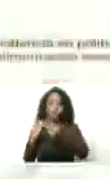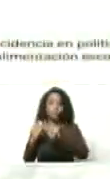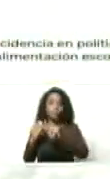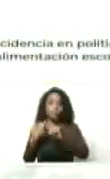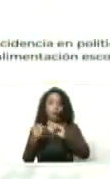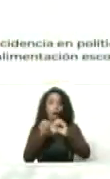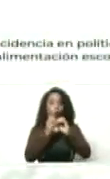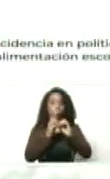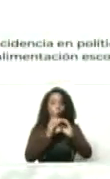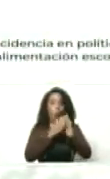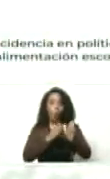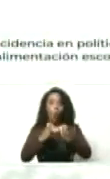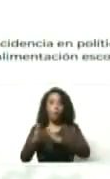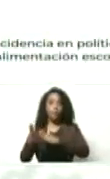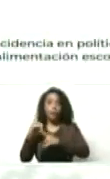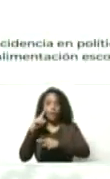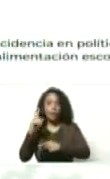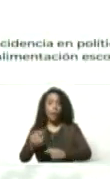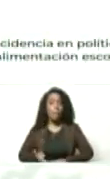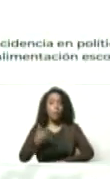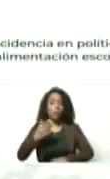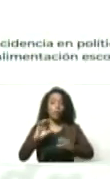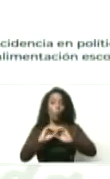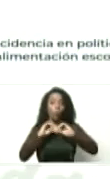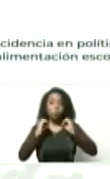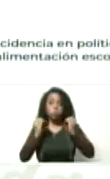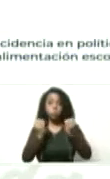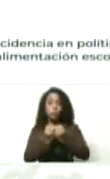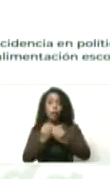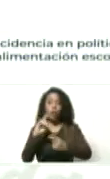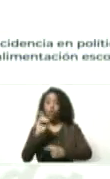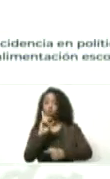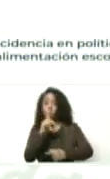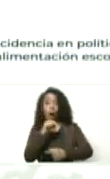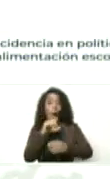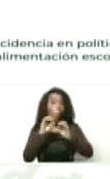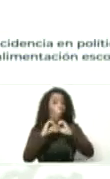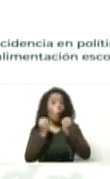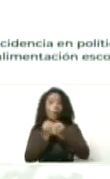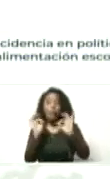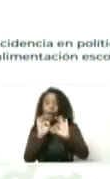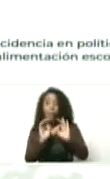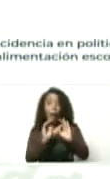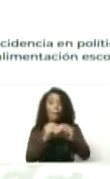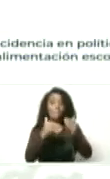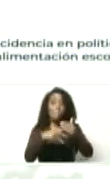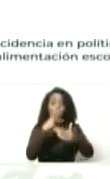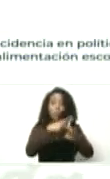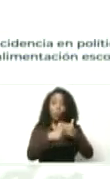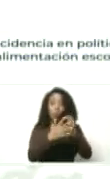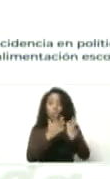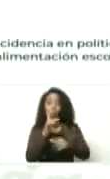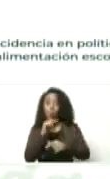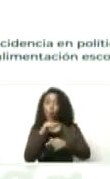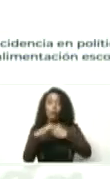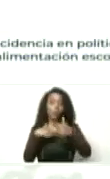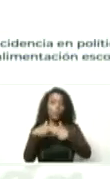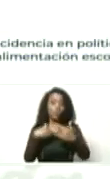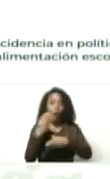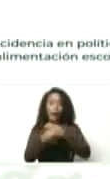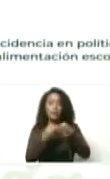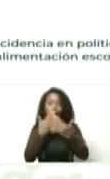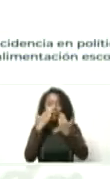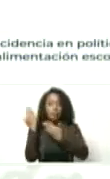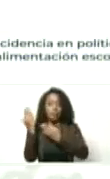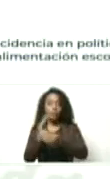se visibiliza la organización. Para nosotros es muy importante la organización. Sin organización no podemos hacer esto. Sin organización no hay revolución. No hay revolución.